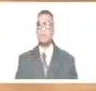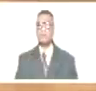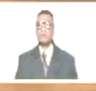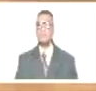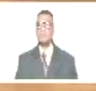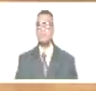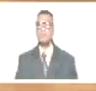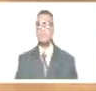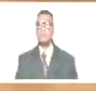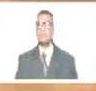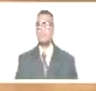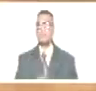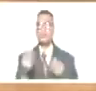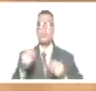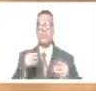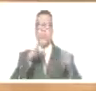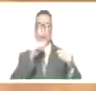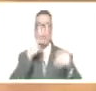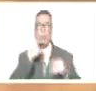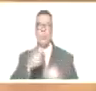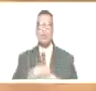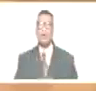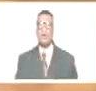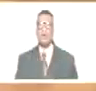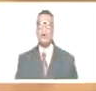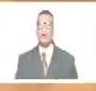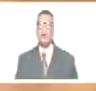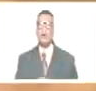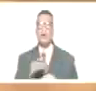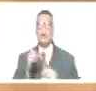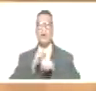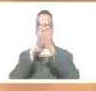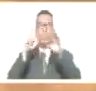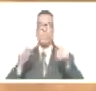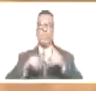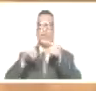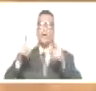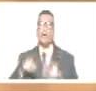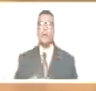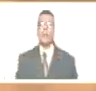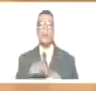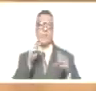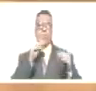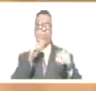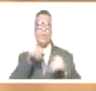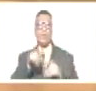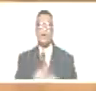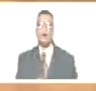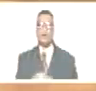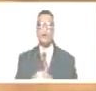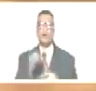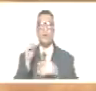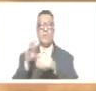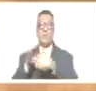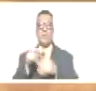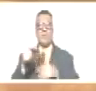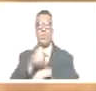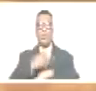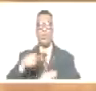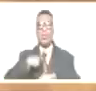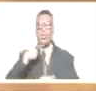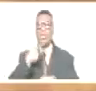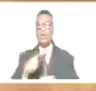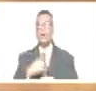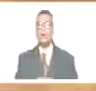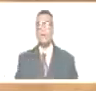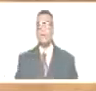se dicen muchas frases, fuegos pirotécnicos del discurso, pero a los gobernantes hay que medirlos no por lo